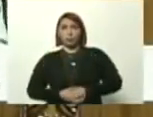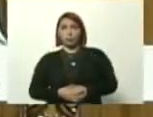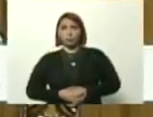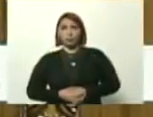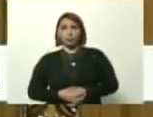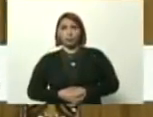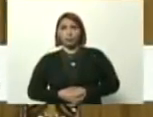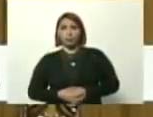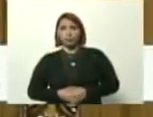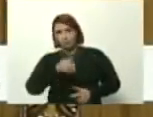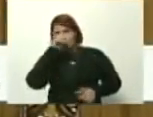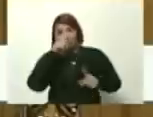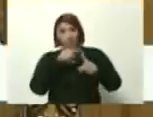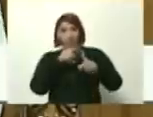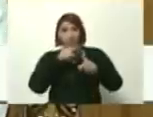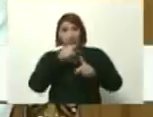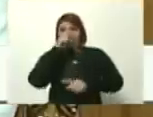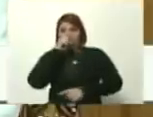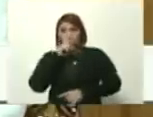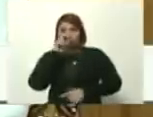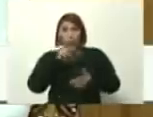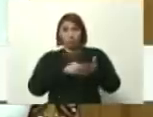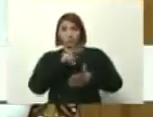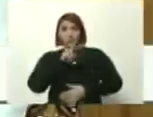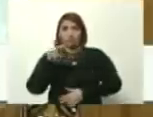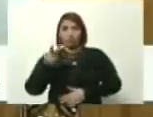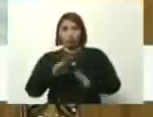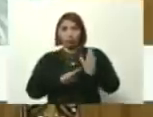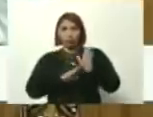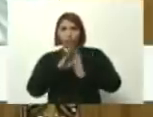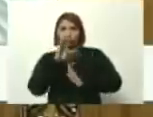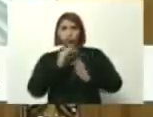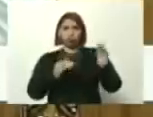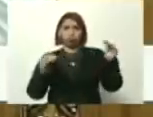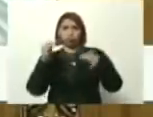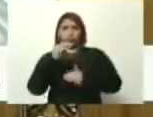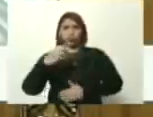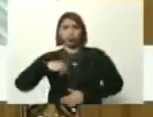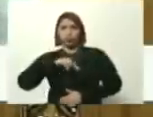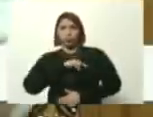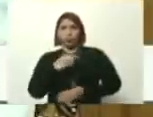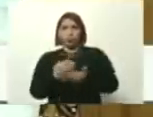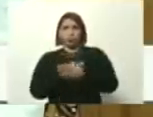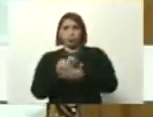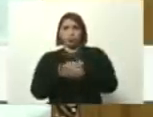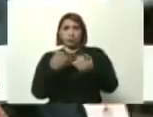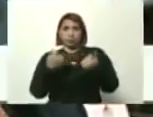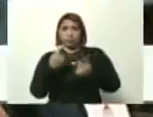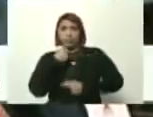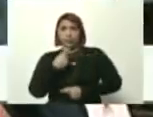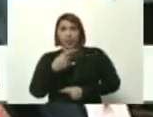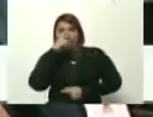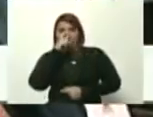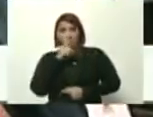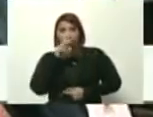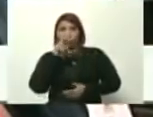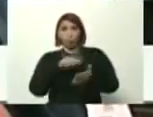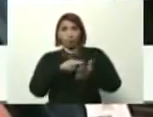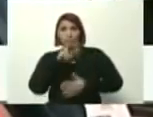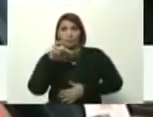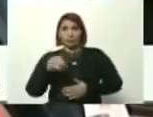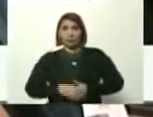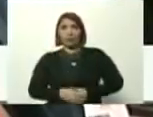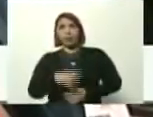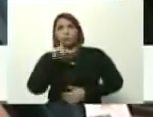que perfila un año 2022 de crecimiento de nuestra economía. Decía que el año 2020 y el